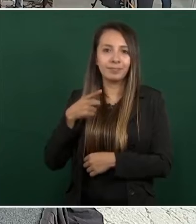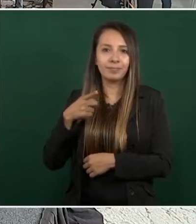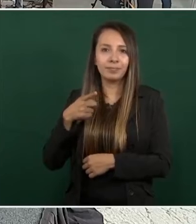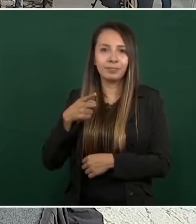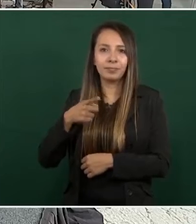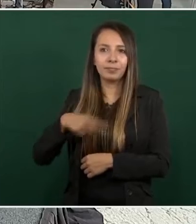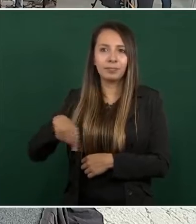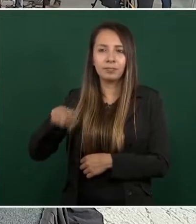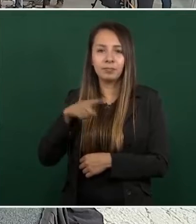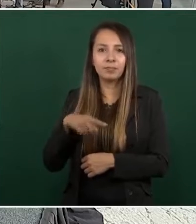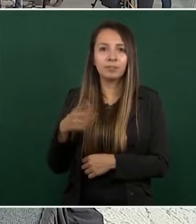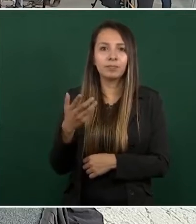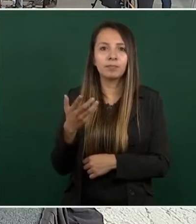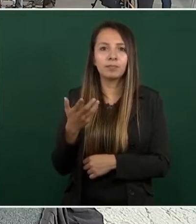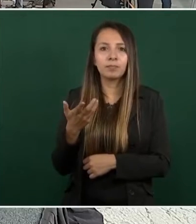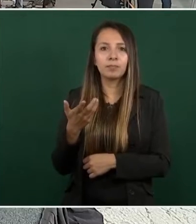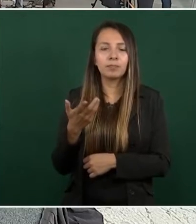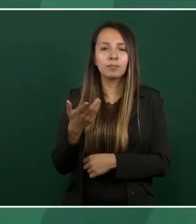ser